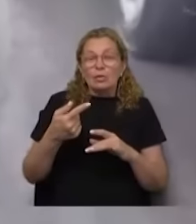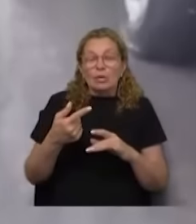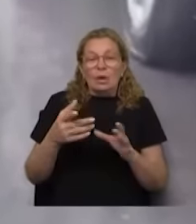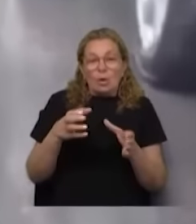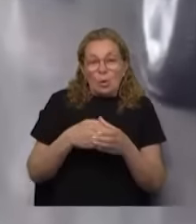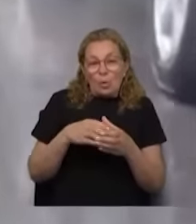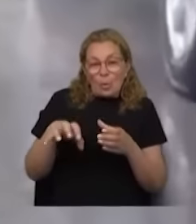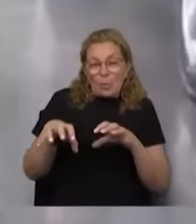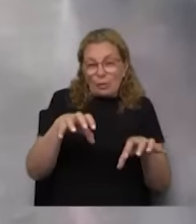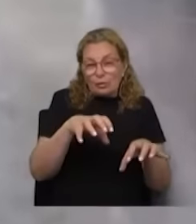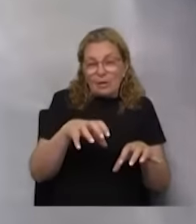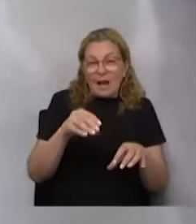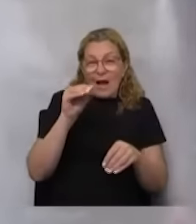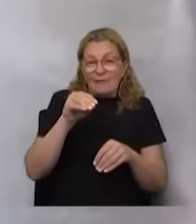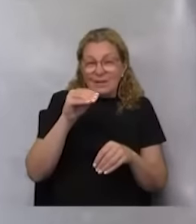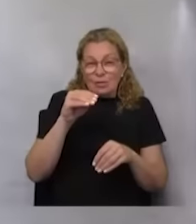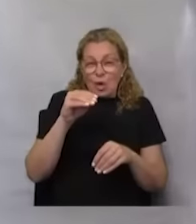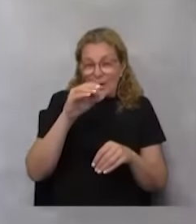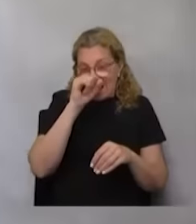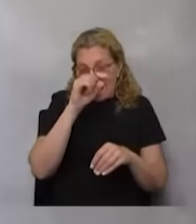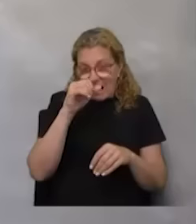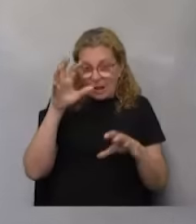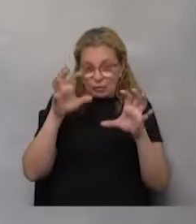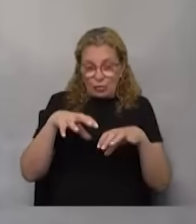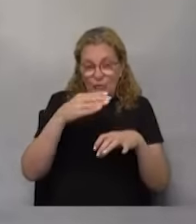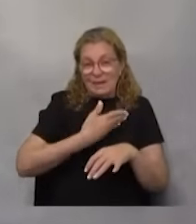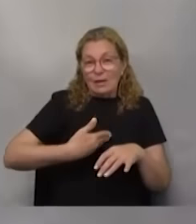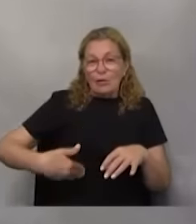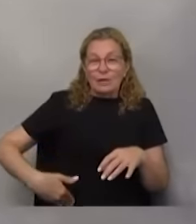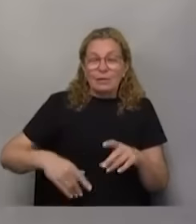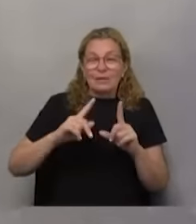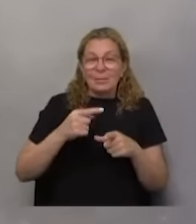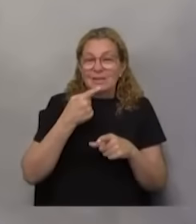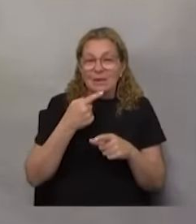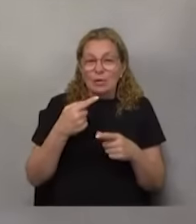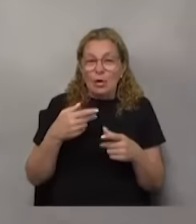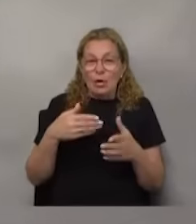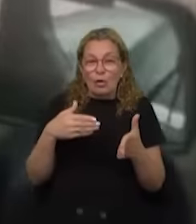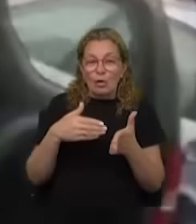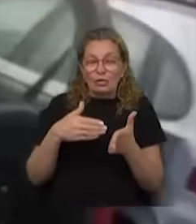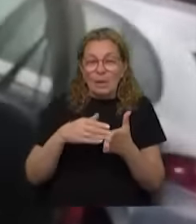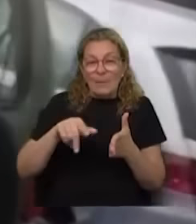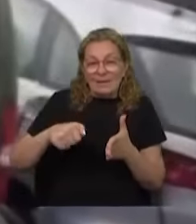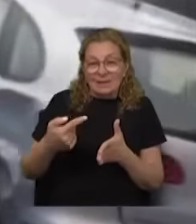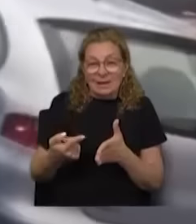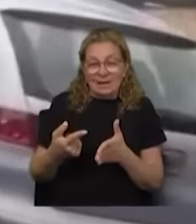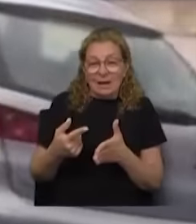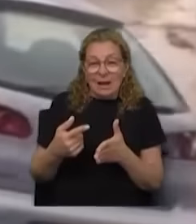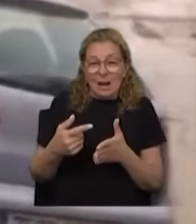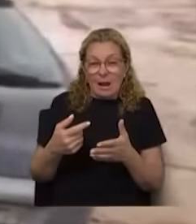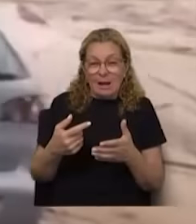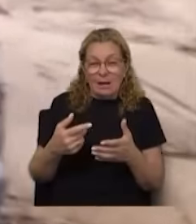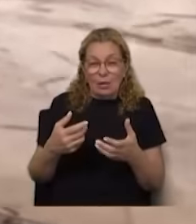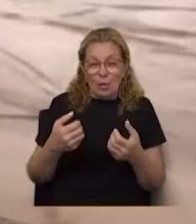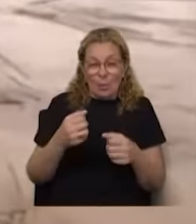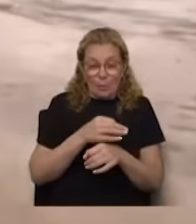Andalucía se encuentran bajo aviso naranja por lluvia y el gobierno regional valenciano ha restringido hasta la jornada de mañana el tráfico iado en